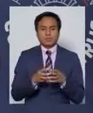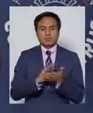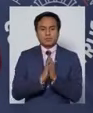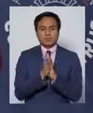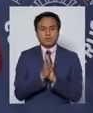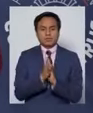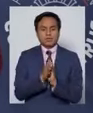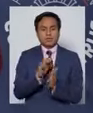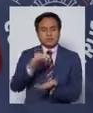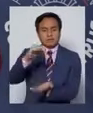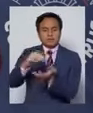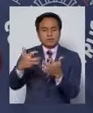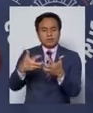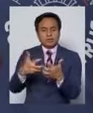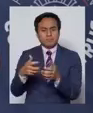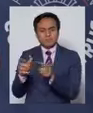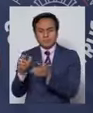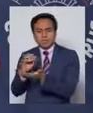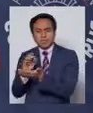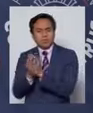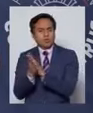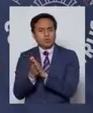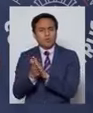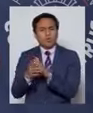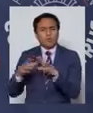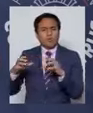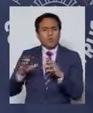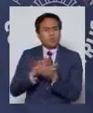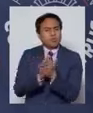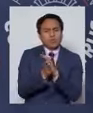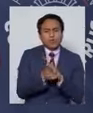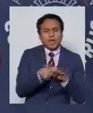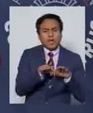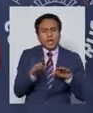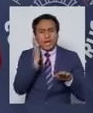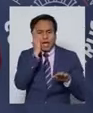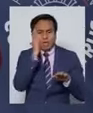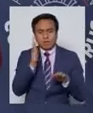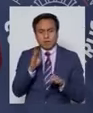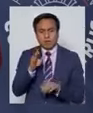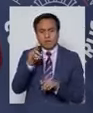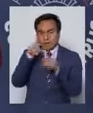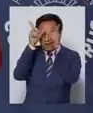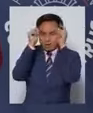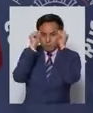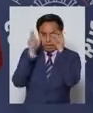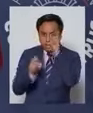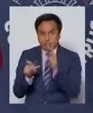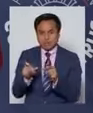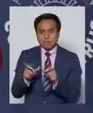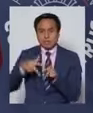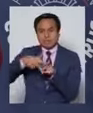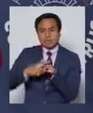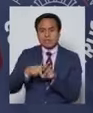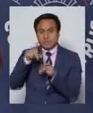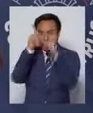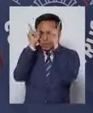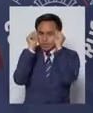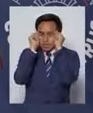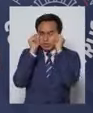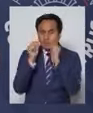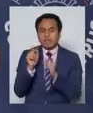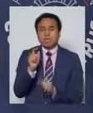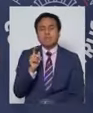cada uno de los ventiladores, de los monitores, de las bombas de infusión y de la cama. Estamos hablando de enfermeras, estamos hablando de técnicos de enfermería, estamos hablando